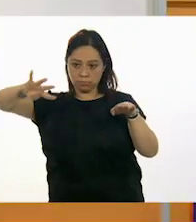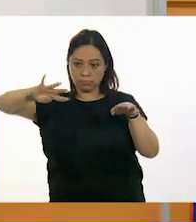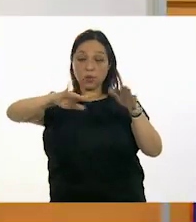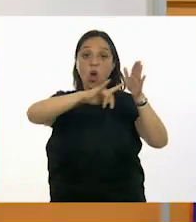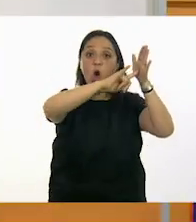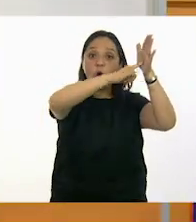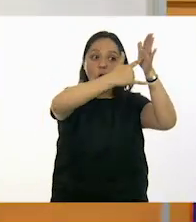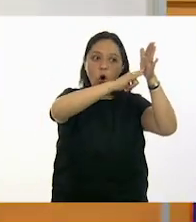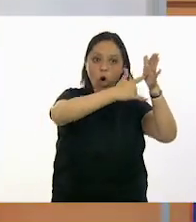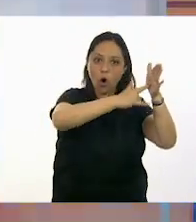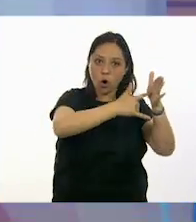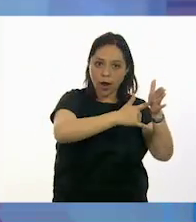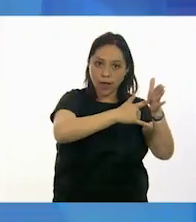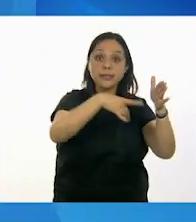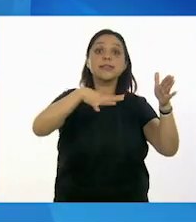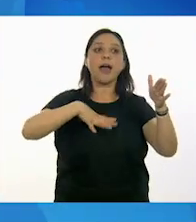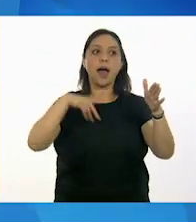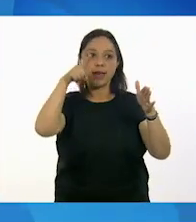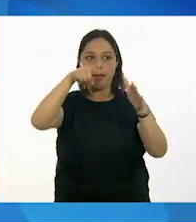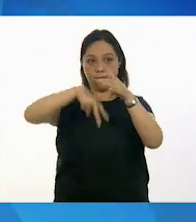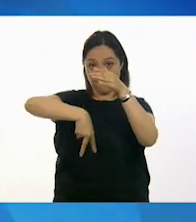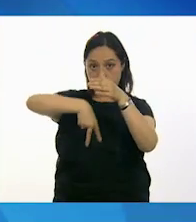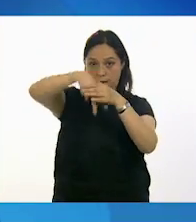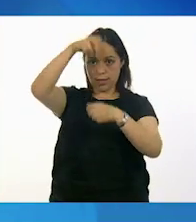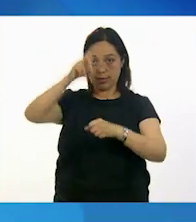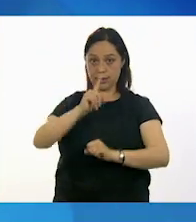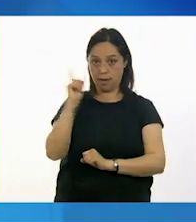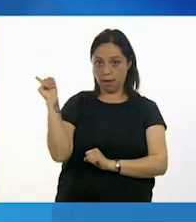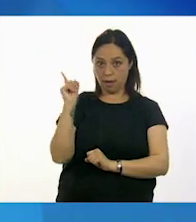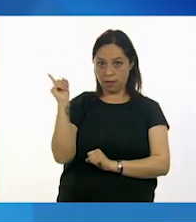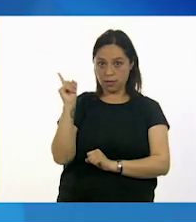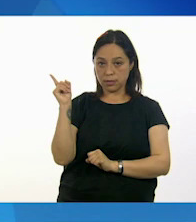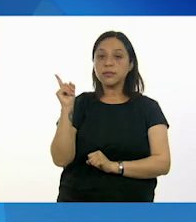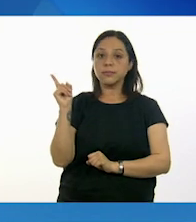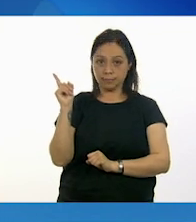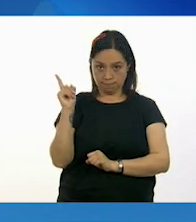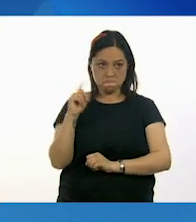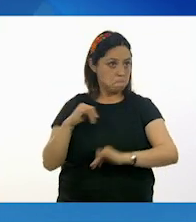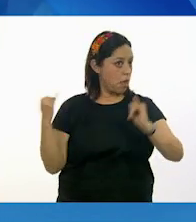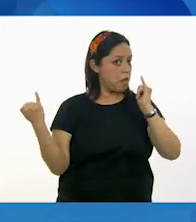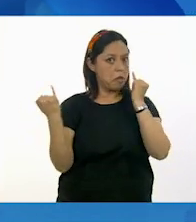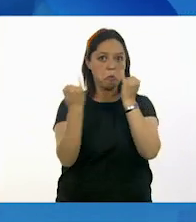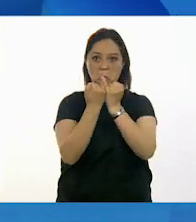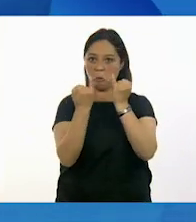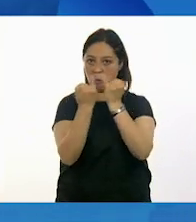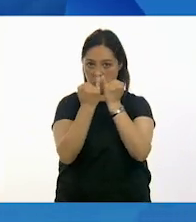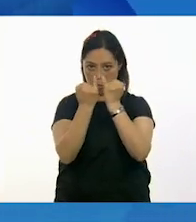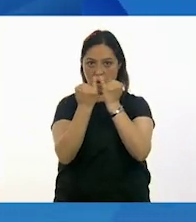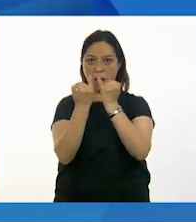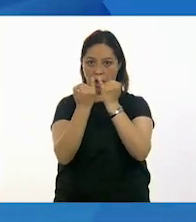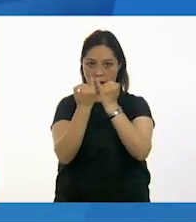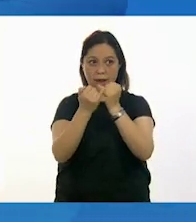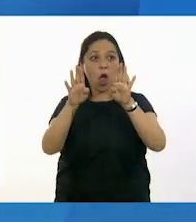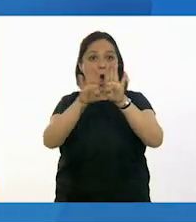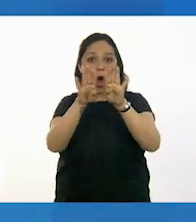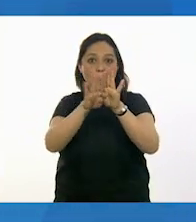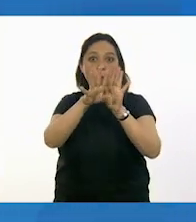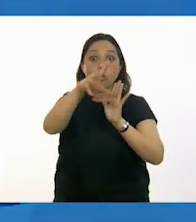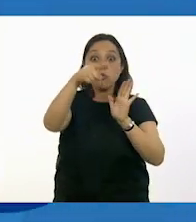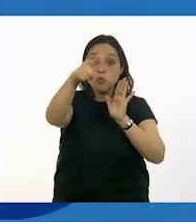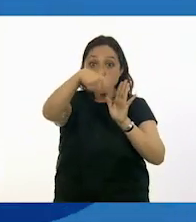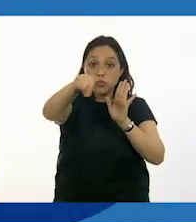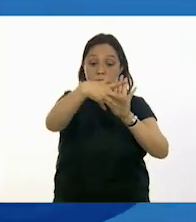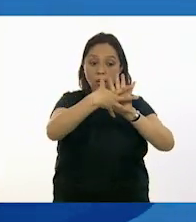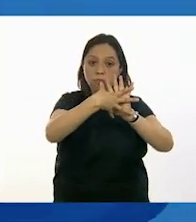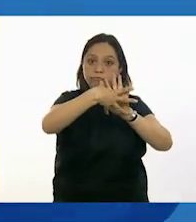una tabla vacía donde van a poder ver cuál es la columnas de doble entrada y cuáles son las filas que deben de estar anotando. ¿Ya